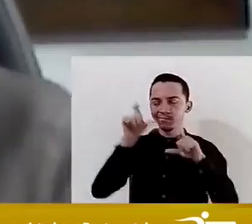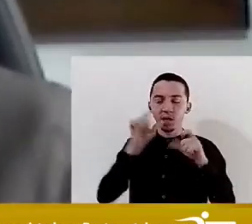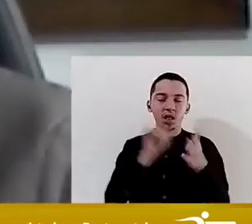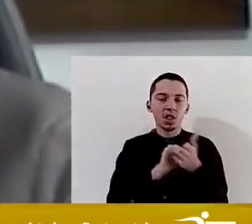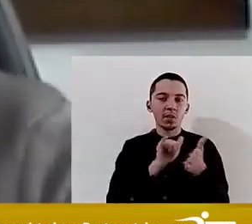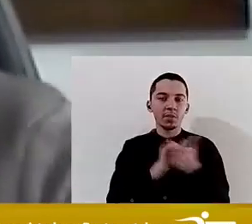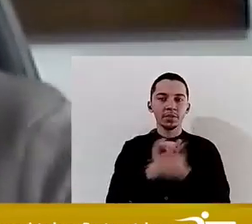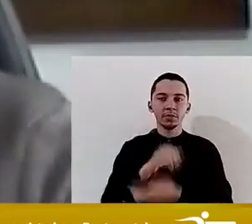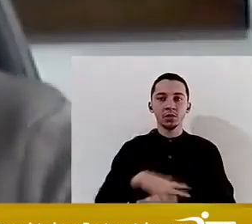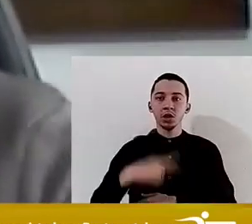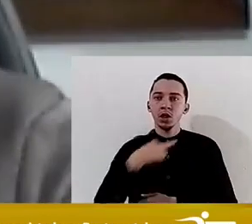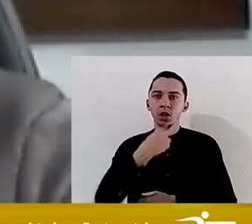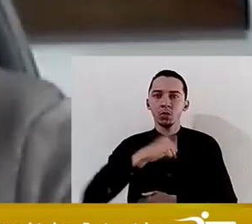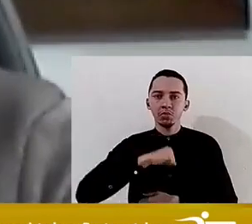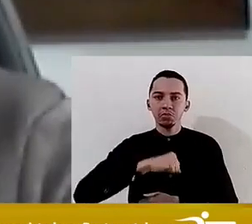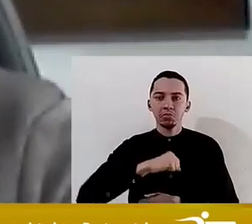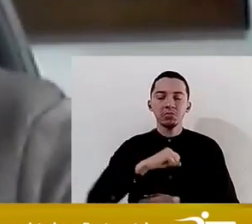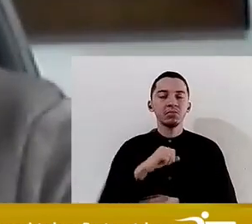que el otro.